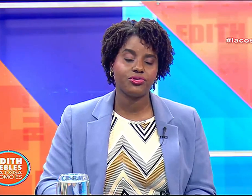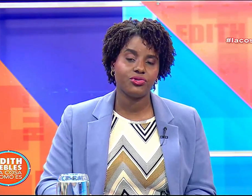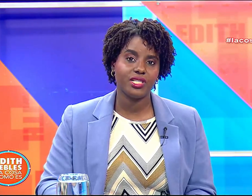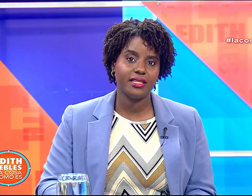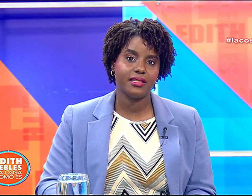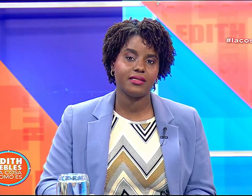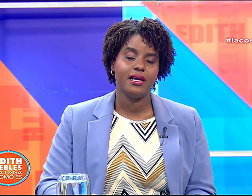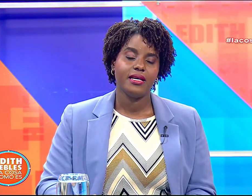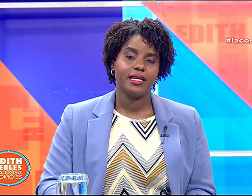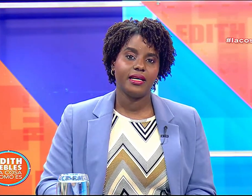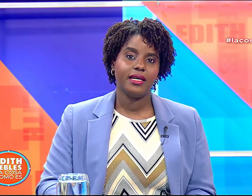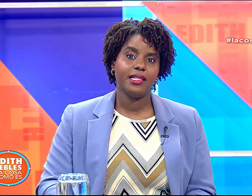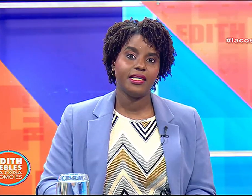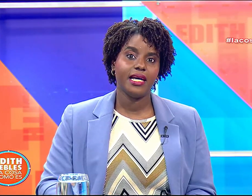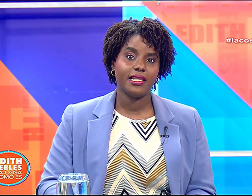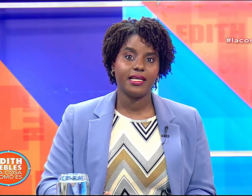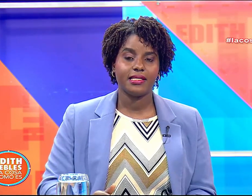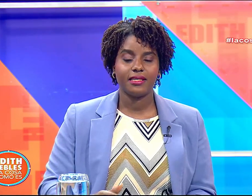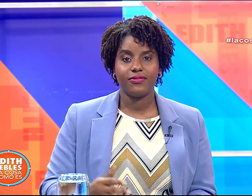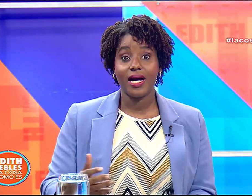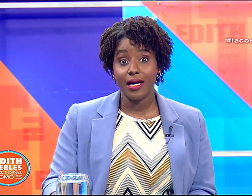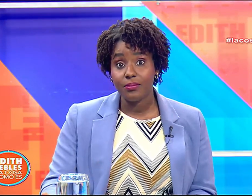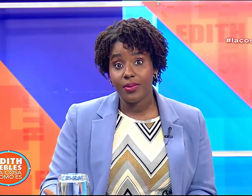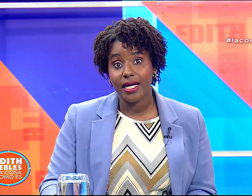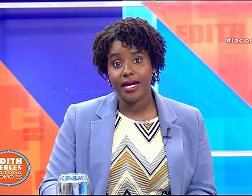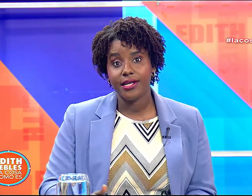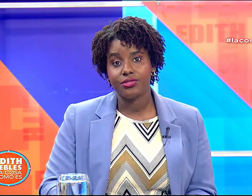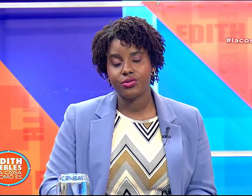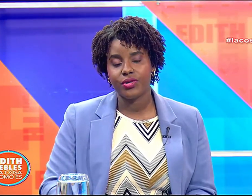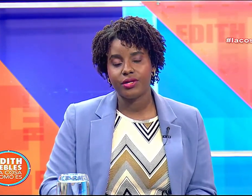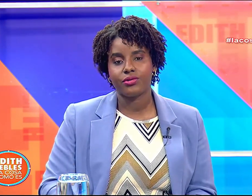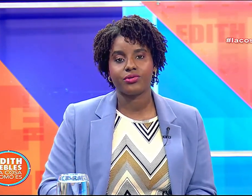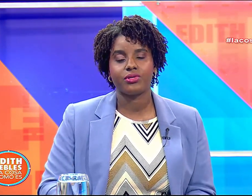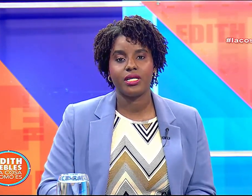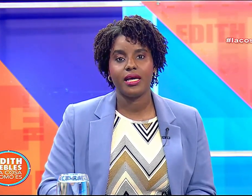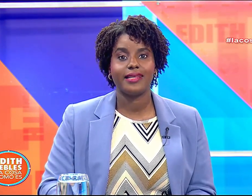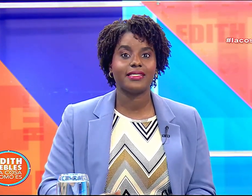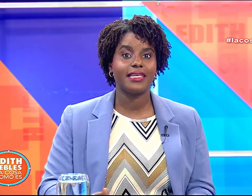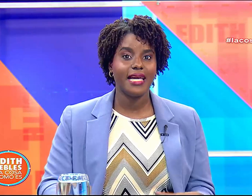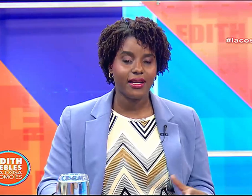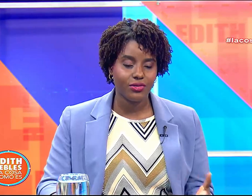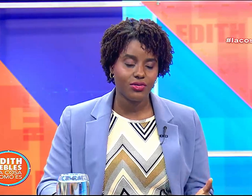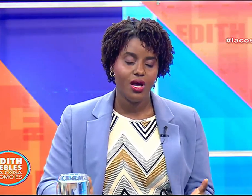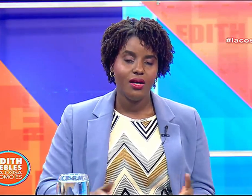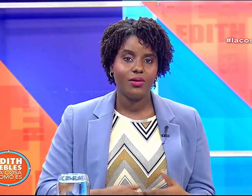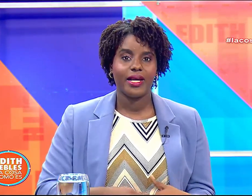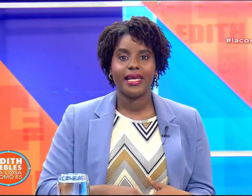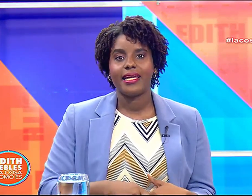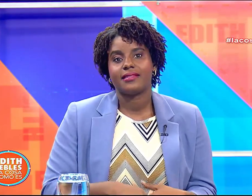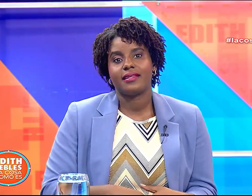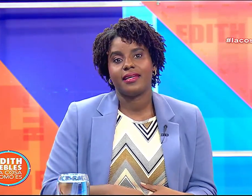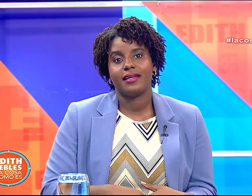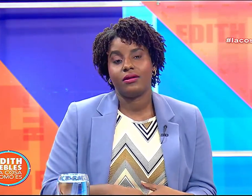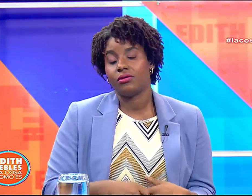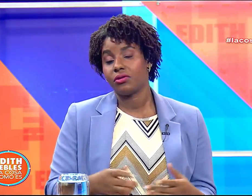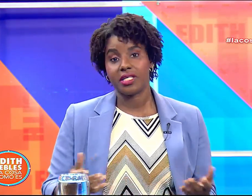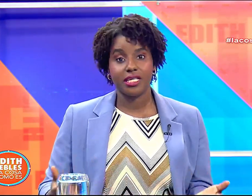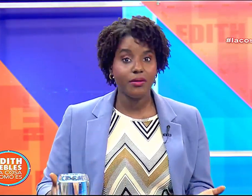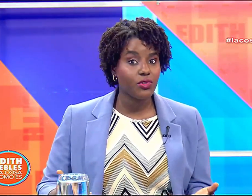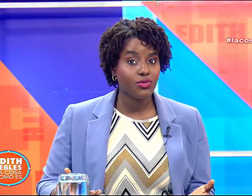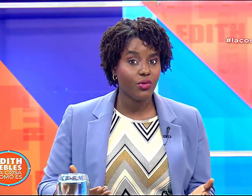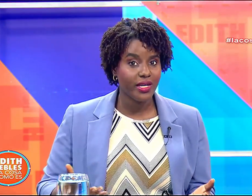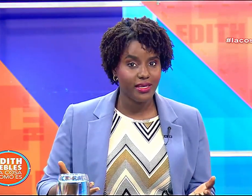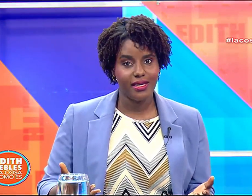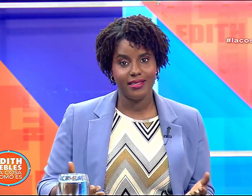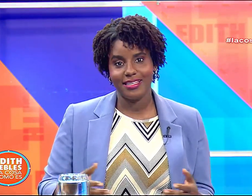esos docentes que día a día se fajan para instruirnos y enseñarnos lo que es o lo que